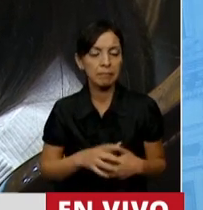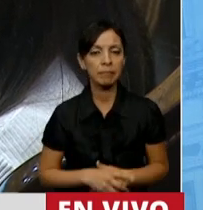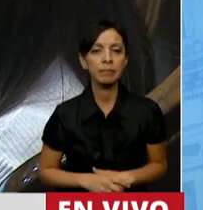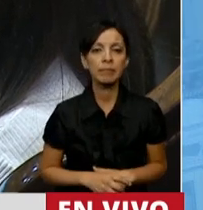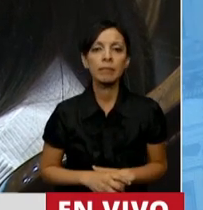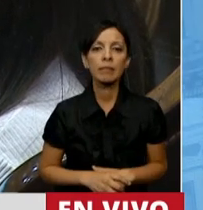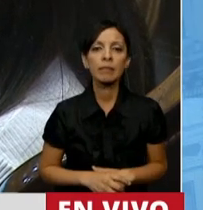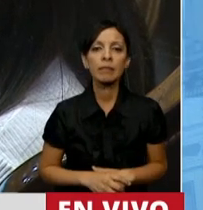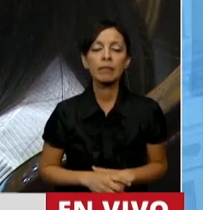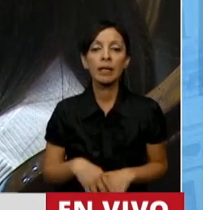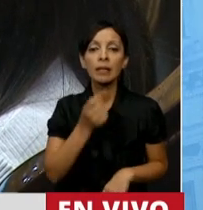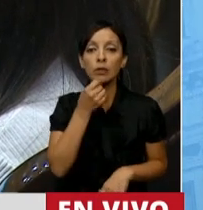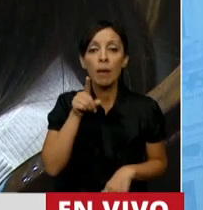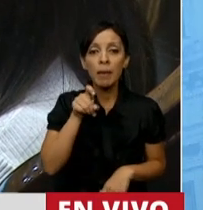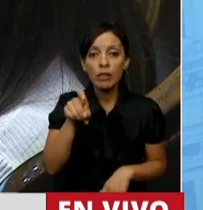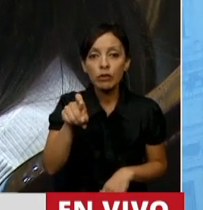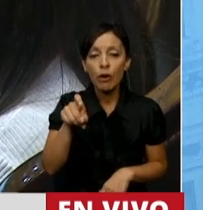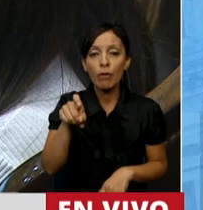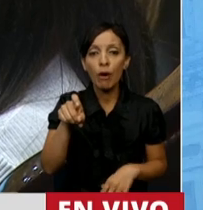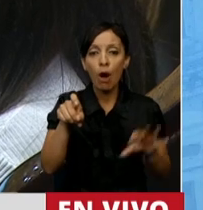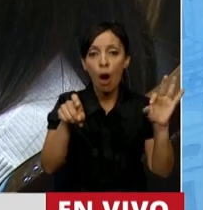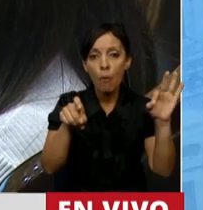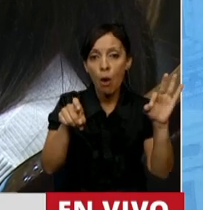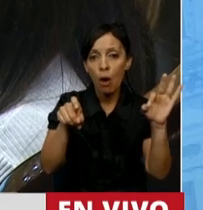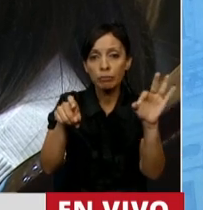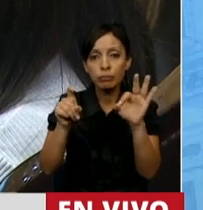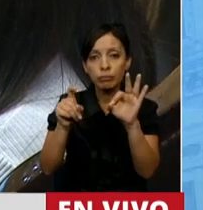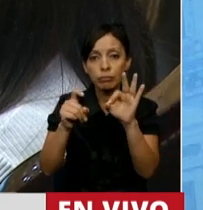Cuando se une un espermatozoide con un óvulo,